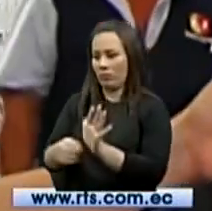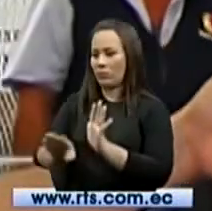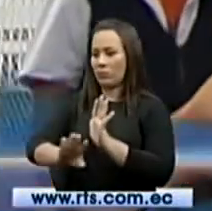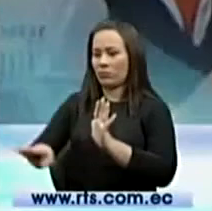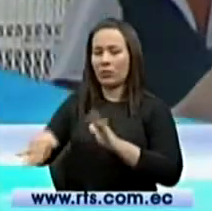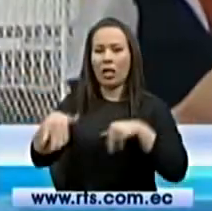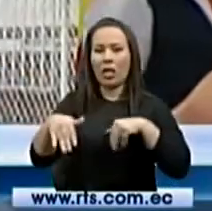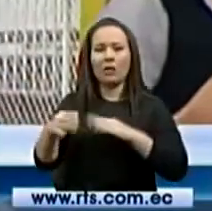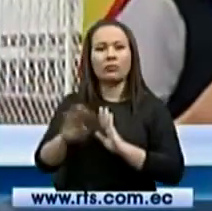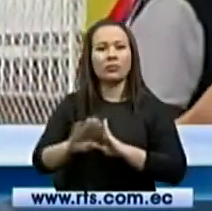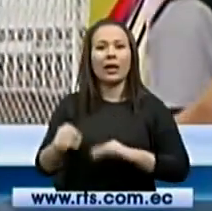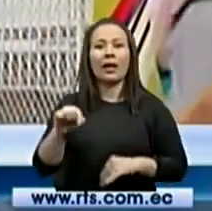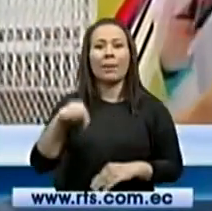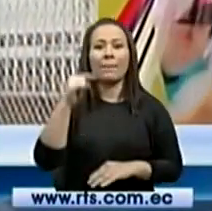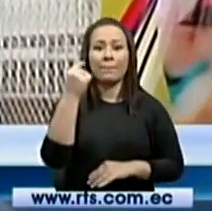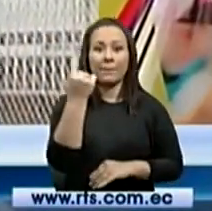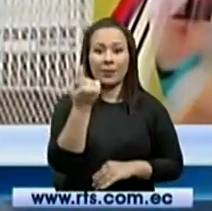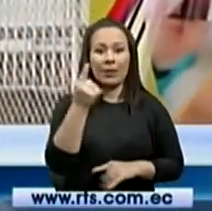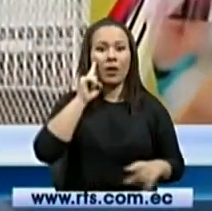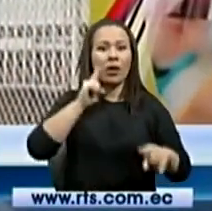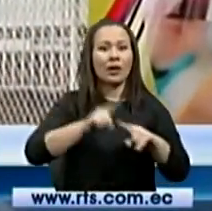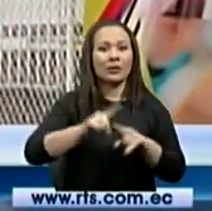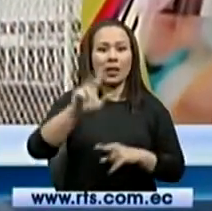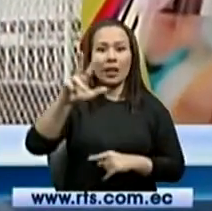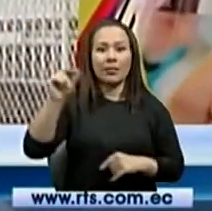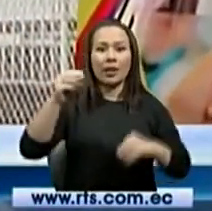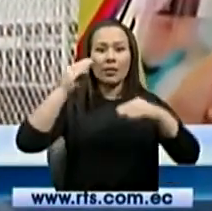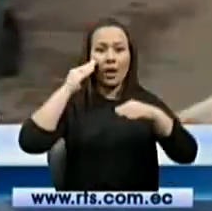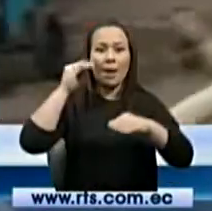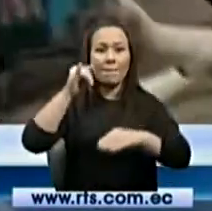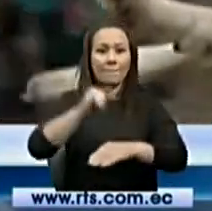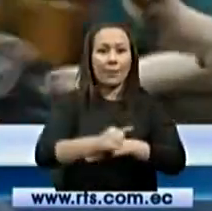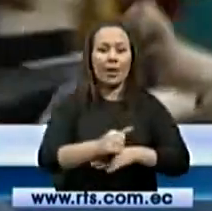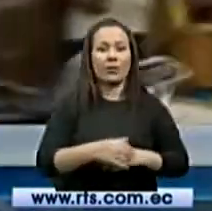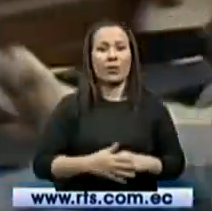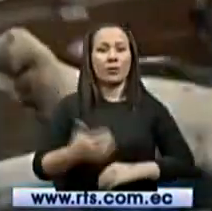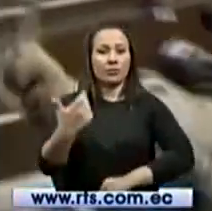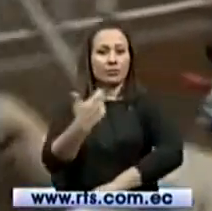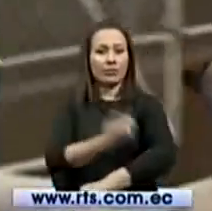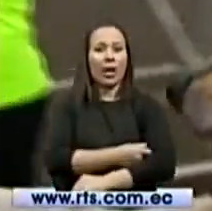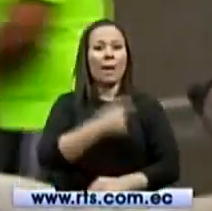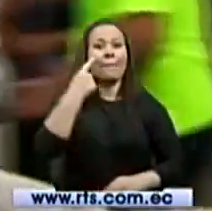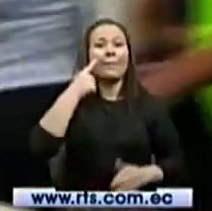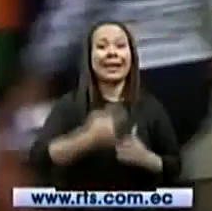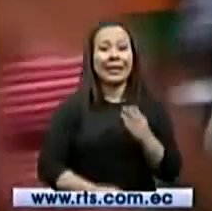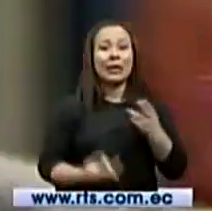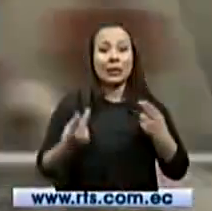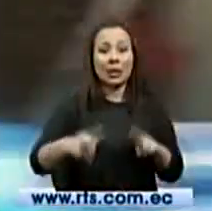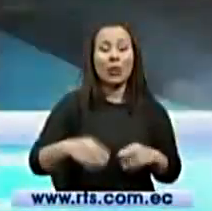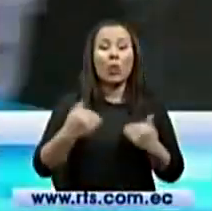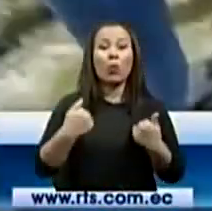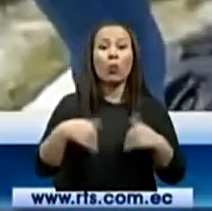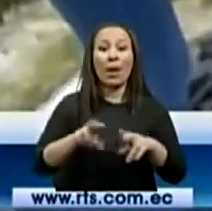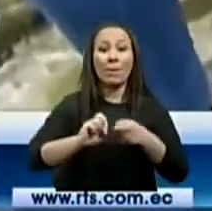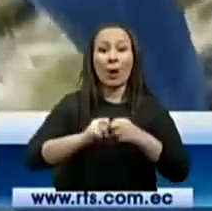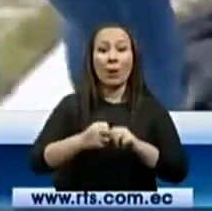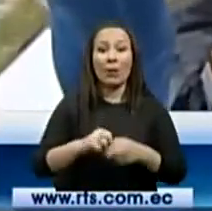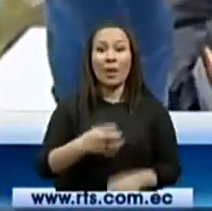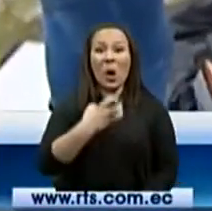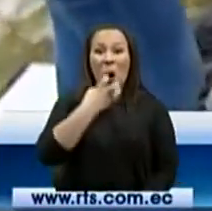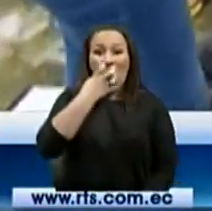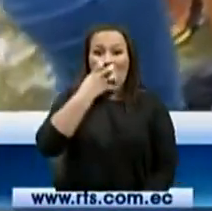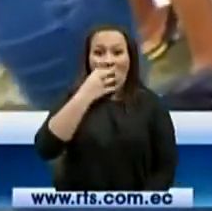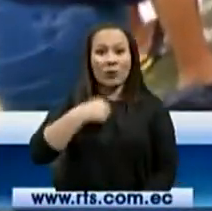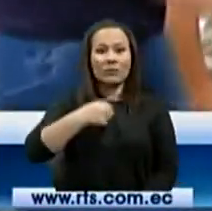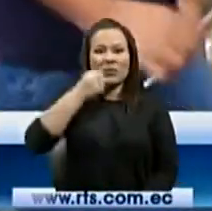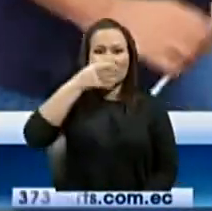día primero hasta el 30 de mayo con esta campaña de vacunación, justamente para evitar en algún momento que tengamos casos de rabia, que tenemos muchos años